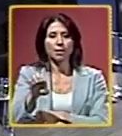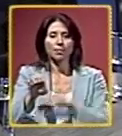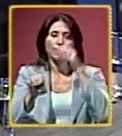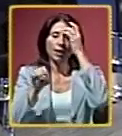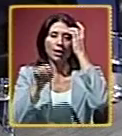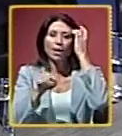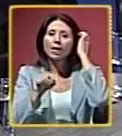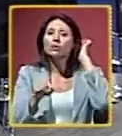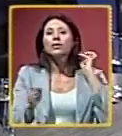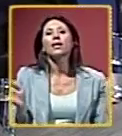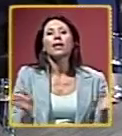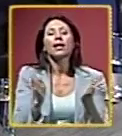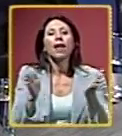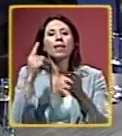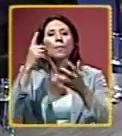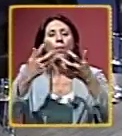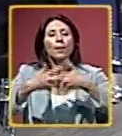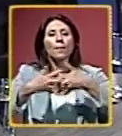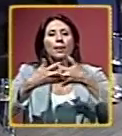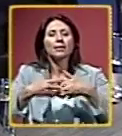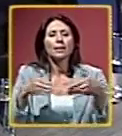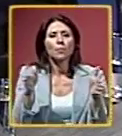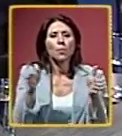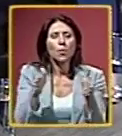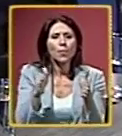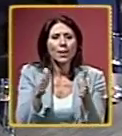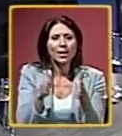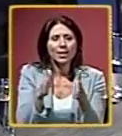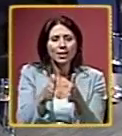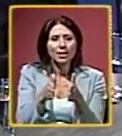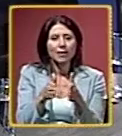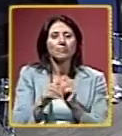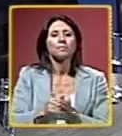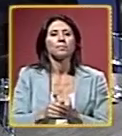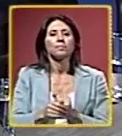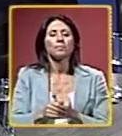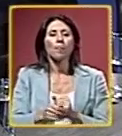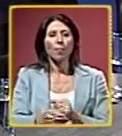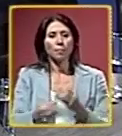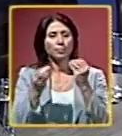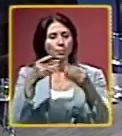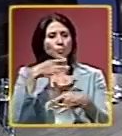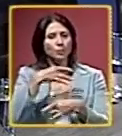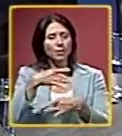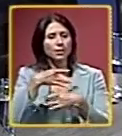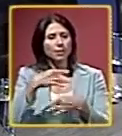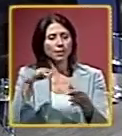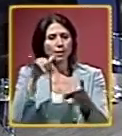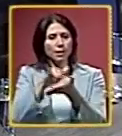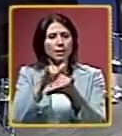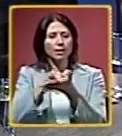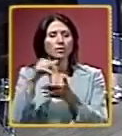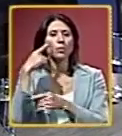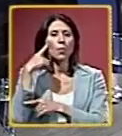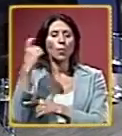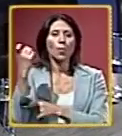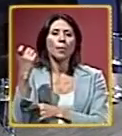muy pequeñitas como los cafés de internet, ¿verdad? Es muy interesante esto porque